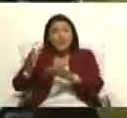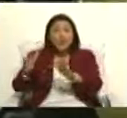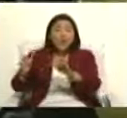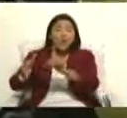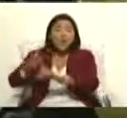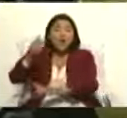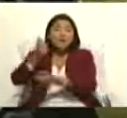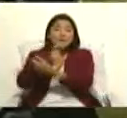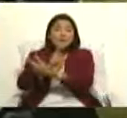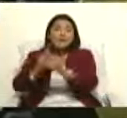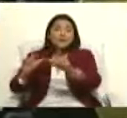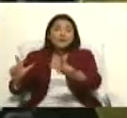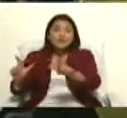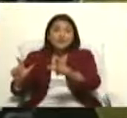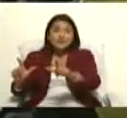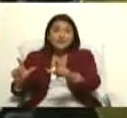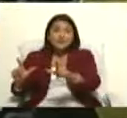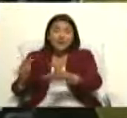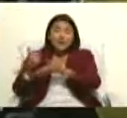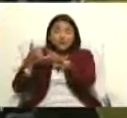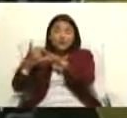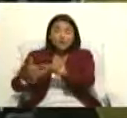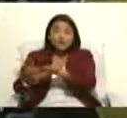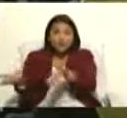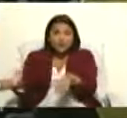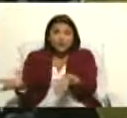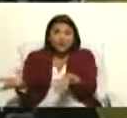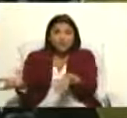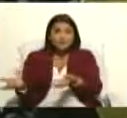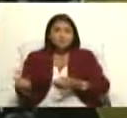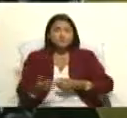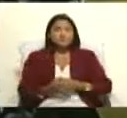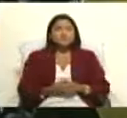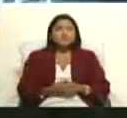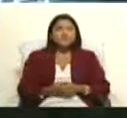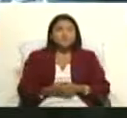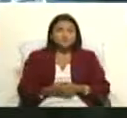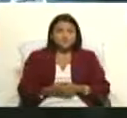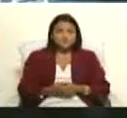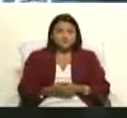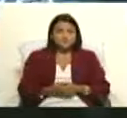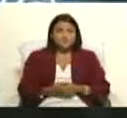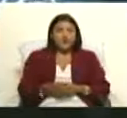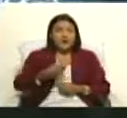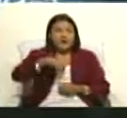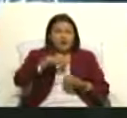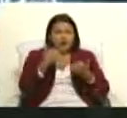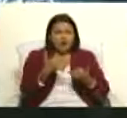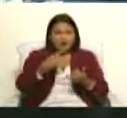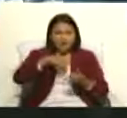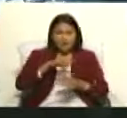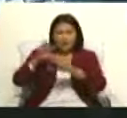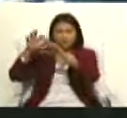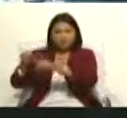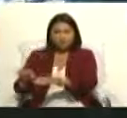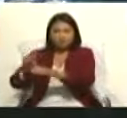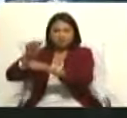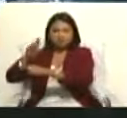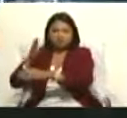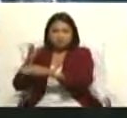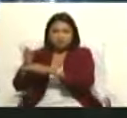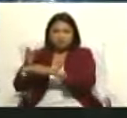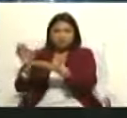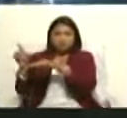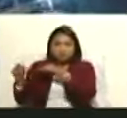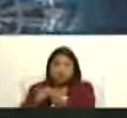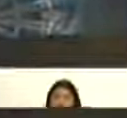conquistarlos es nuestra nuestra esencia y no lo vamos a hacer ahora pero nadie vaya a pensar que por